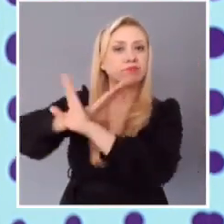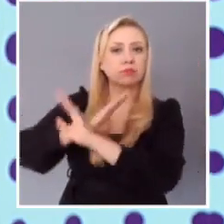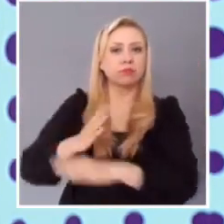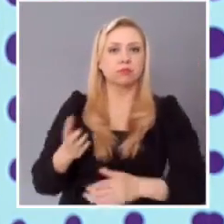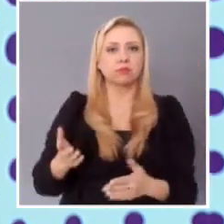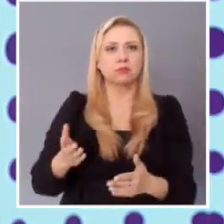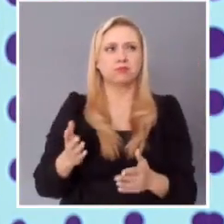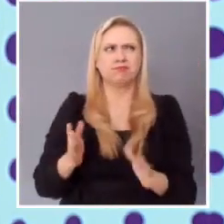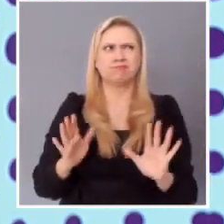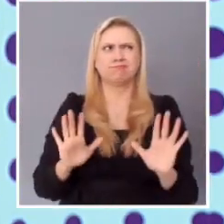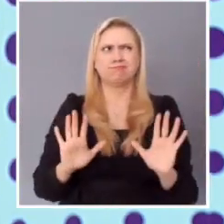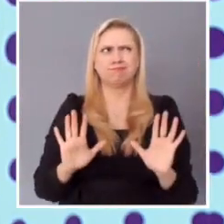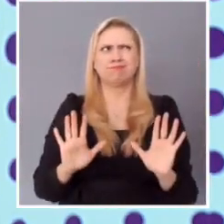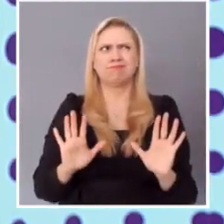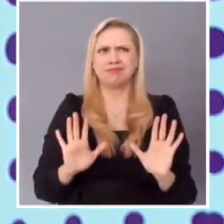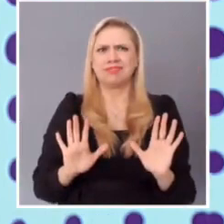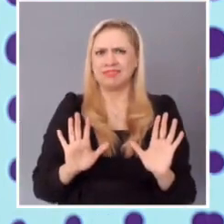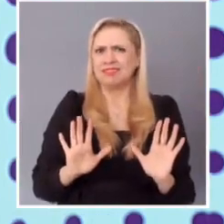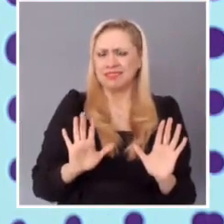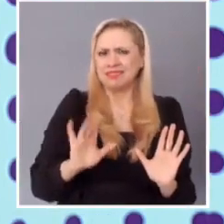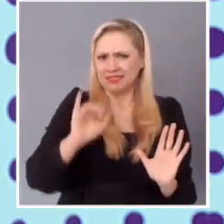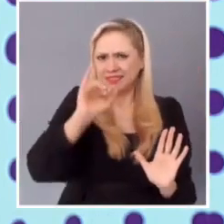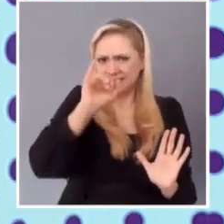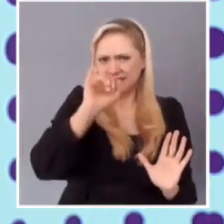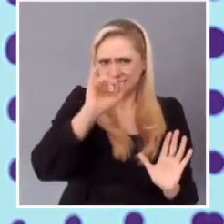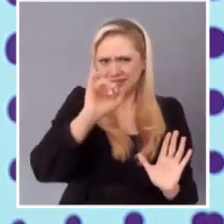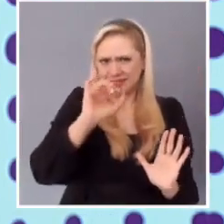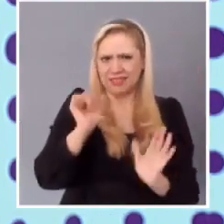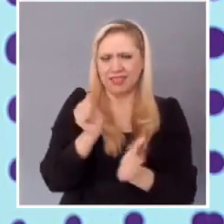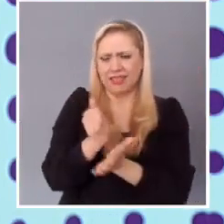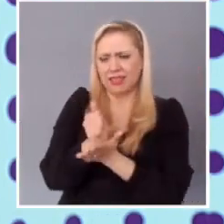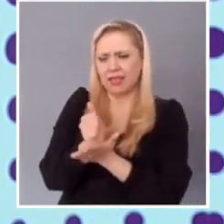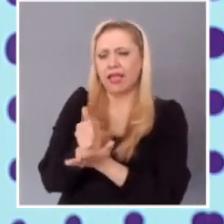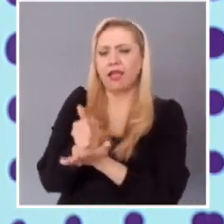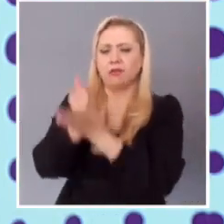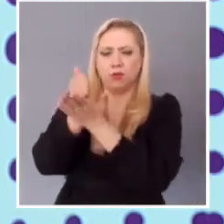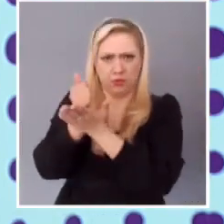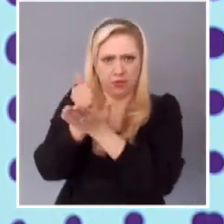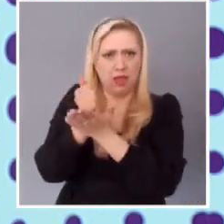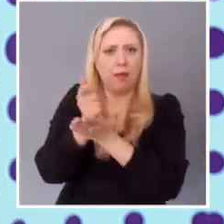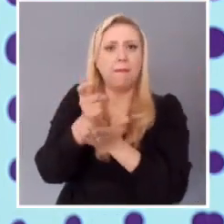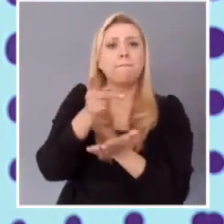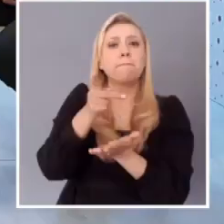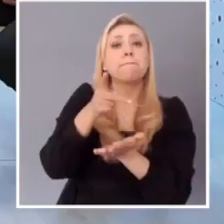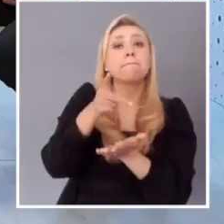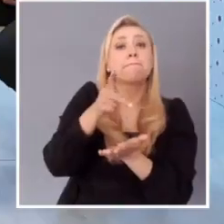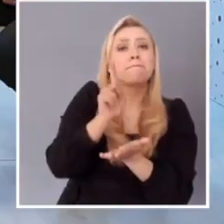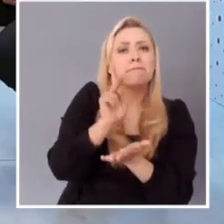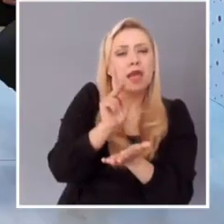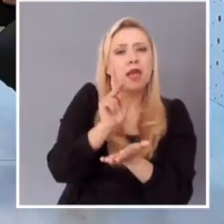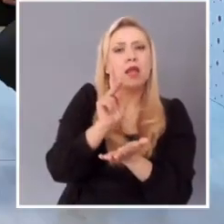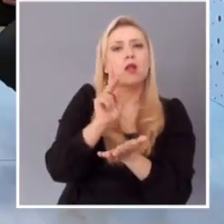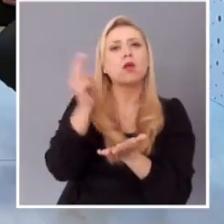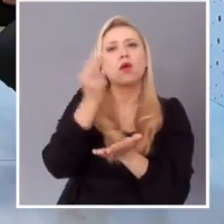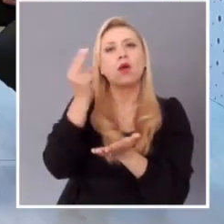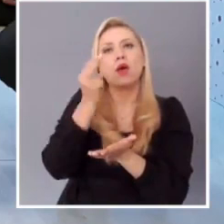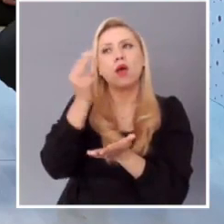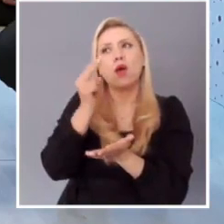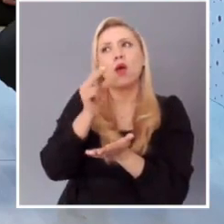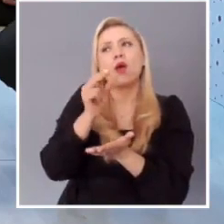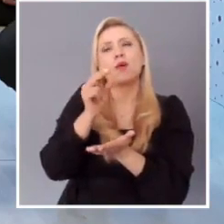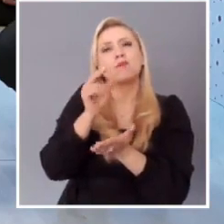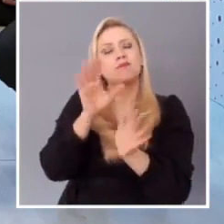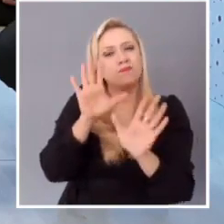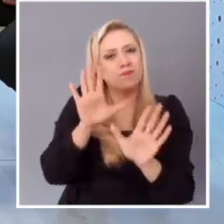sí tienen que ir lejos, digamos, a un tratamiento, pero tal vez tienen que ir a otros 2 o a otros 5, a otros 10, ¿no? O sea, hay muchas